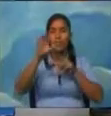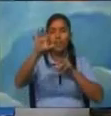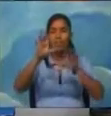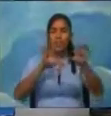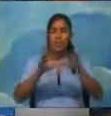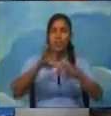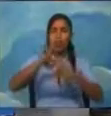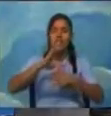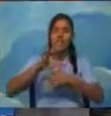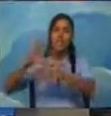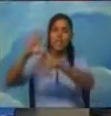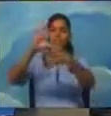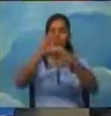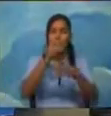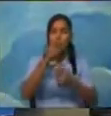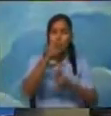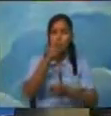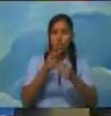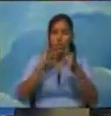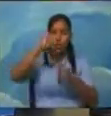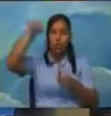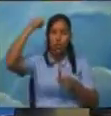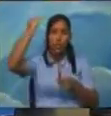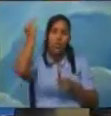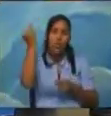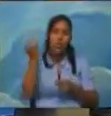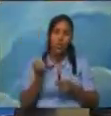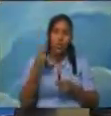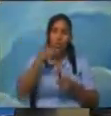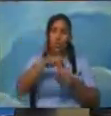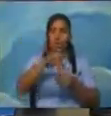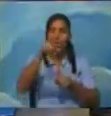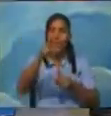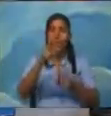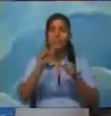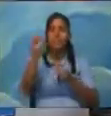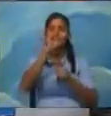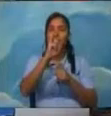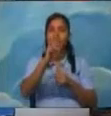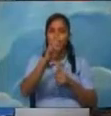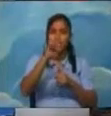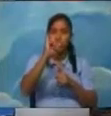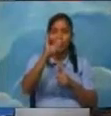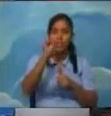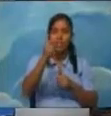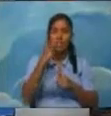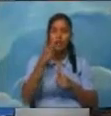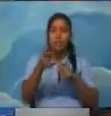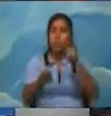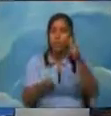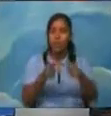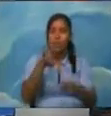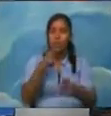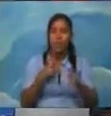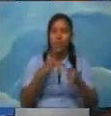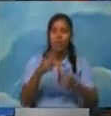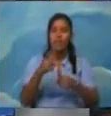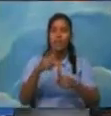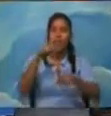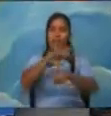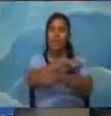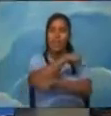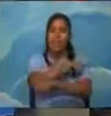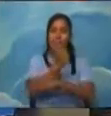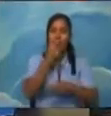judíos en Irán, un poquito de judíos en Siria, un poquito de judíos en Argentina,